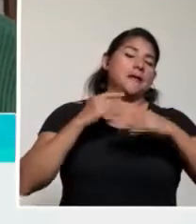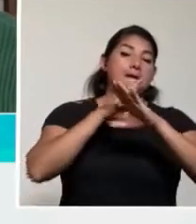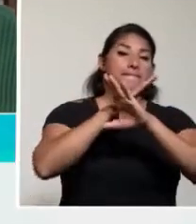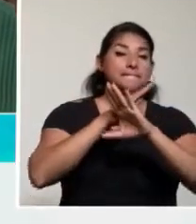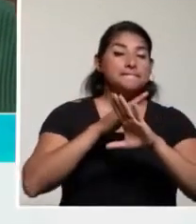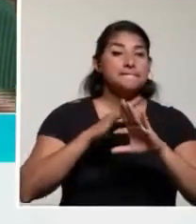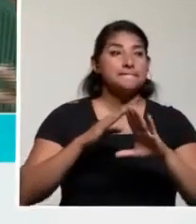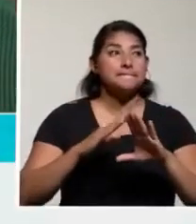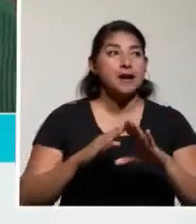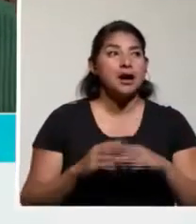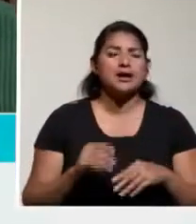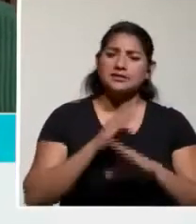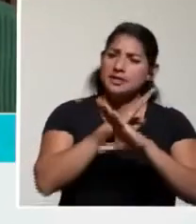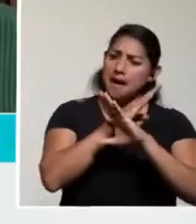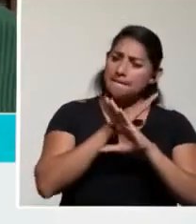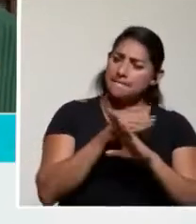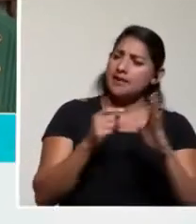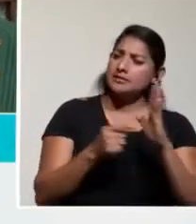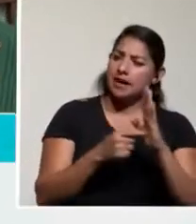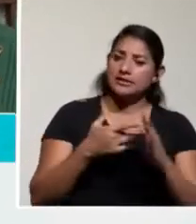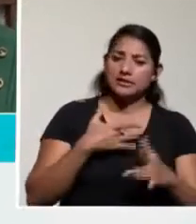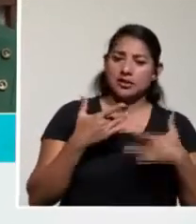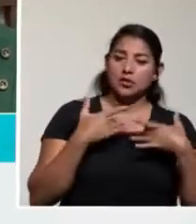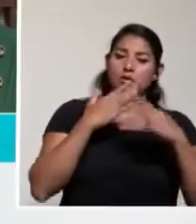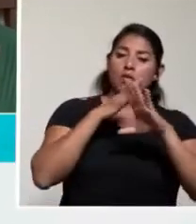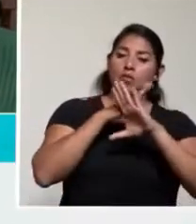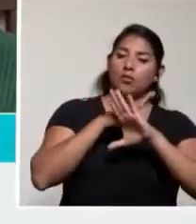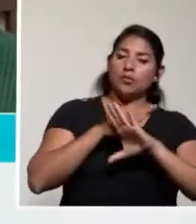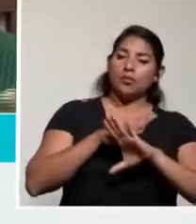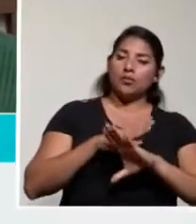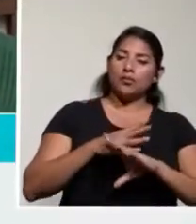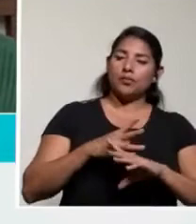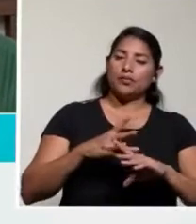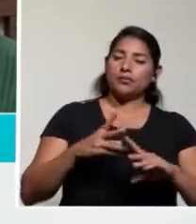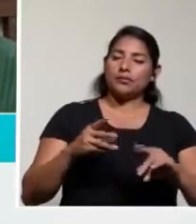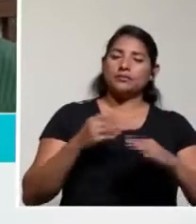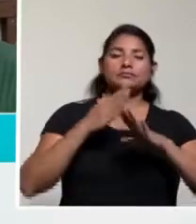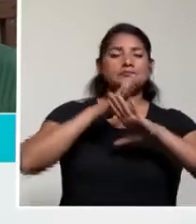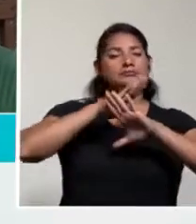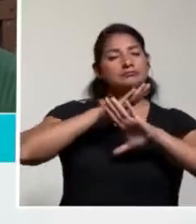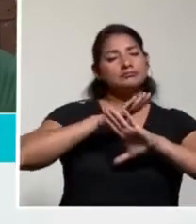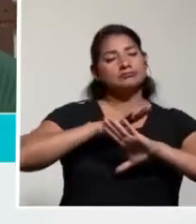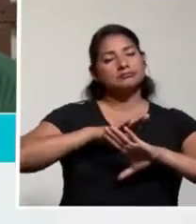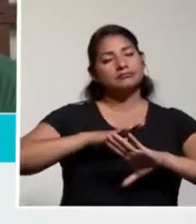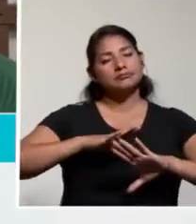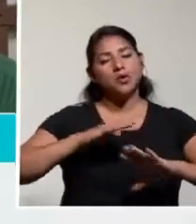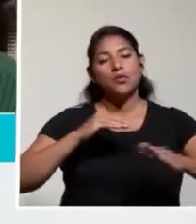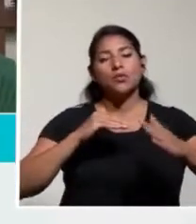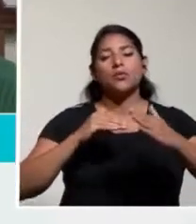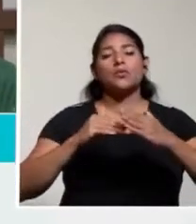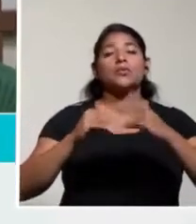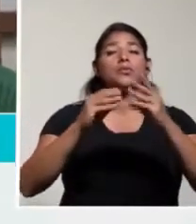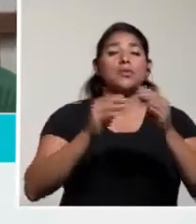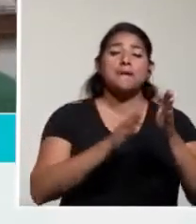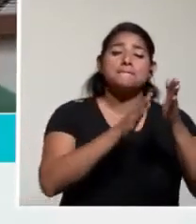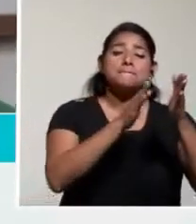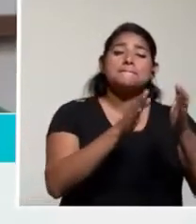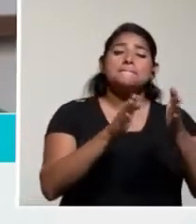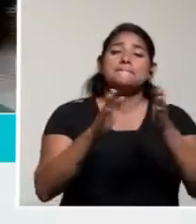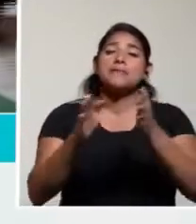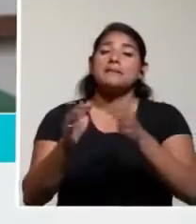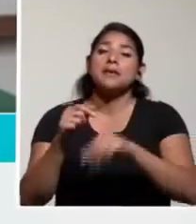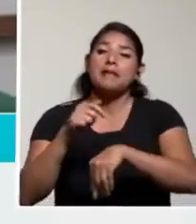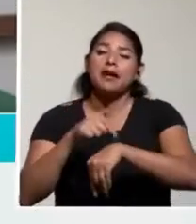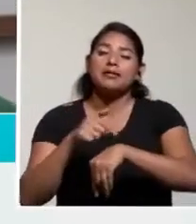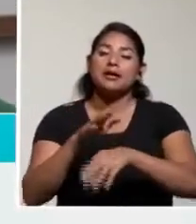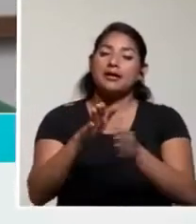Y esa paz incluso, a veces siento que estoy relajada, que estoy descansando, hasta que me preparo. Yo pienso que para ir a